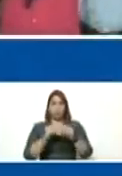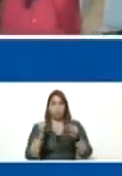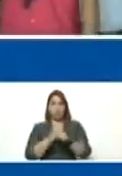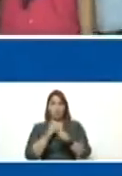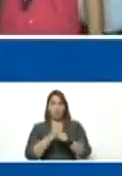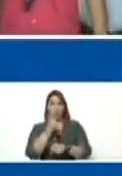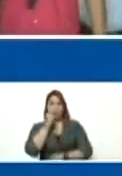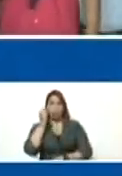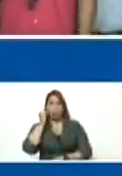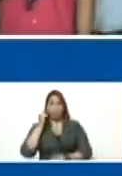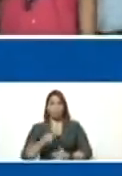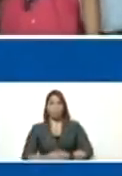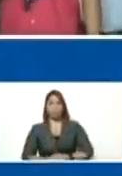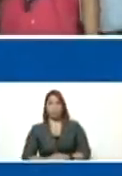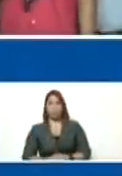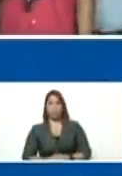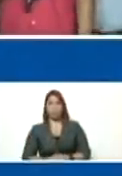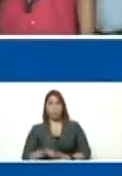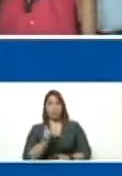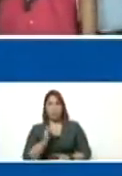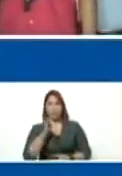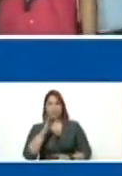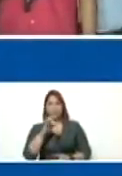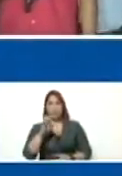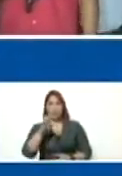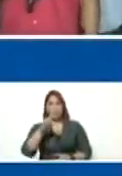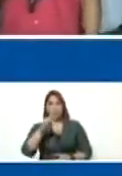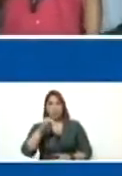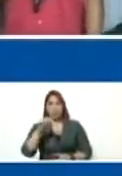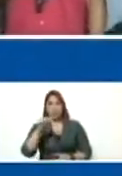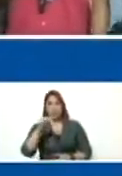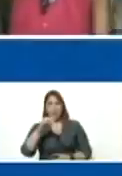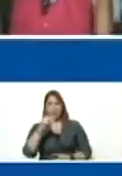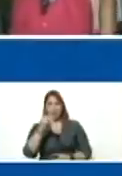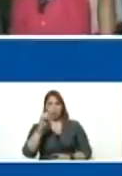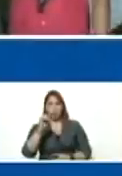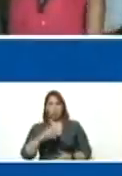obrera. Allá está Fernando Rafael Cabeza,